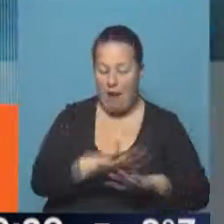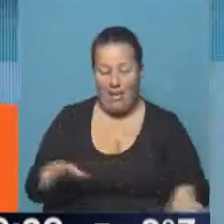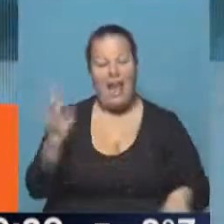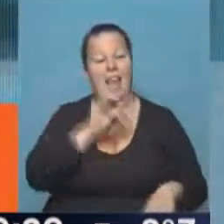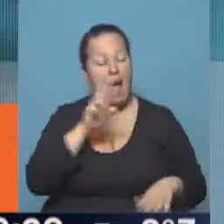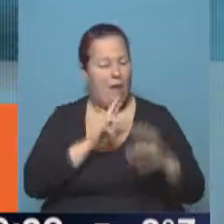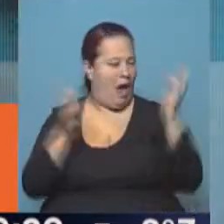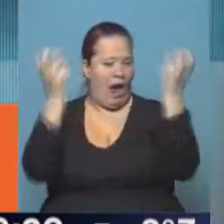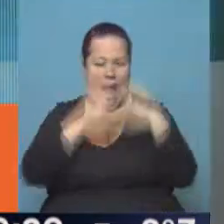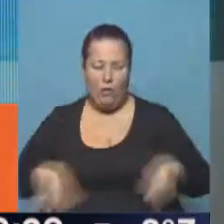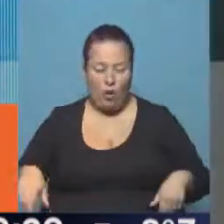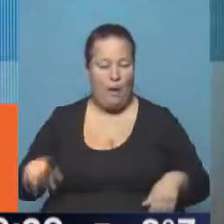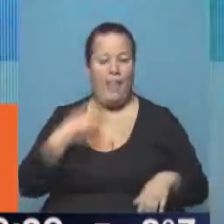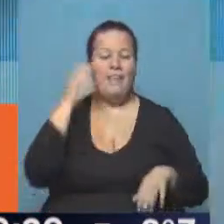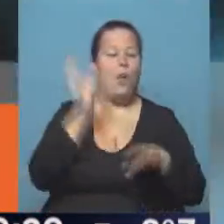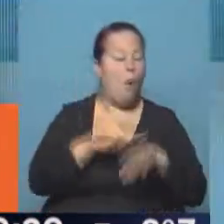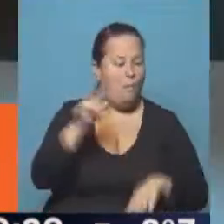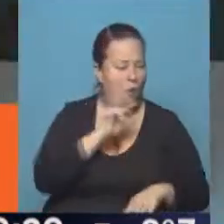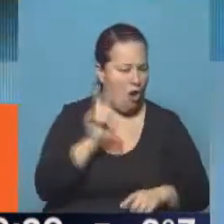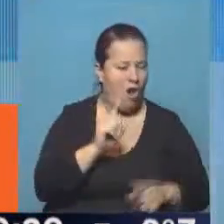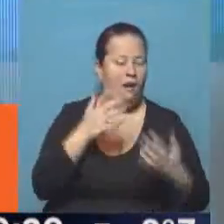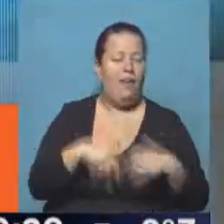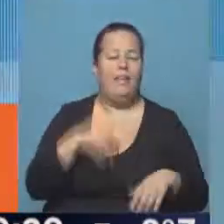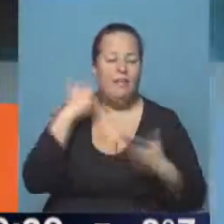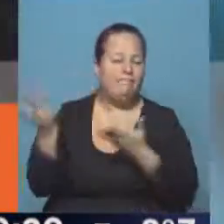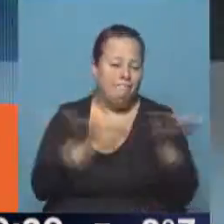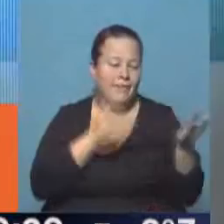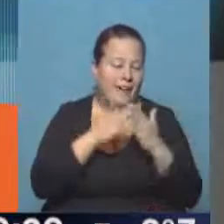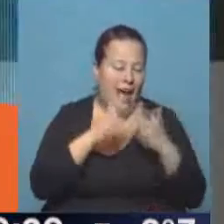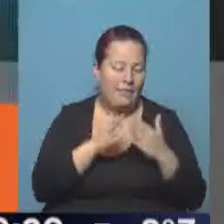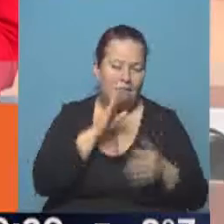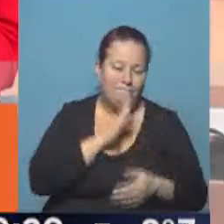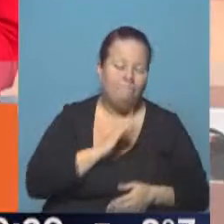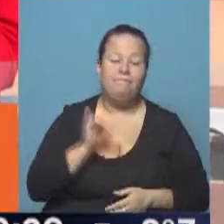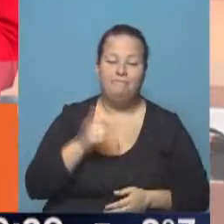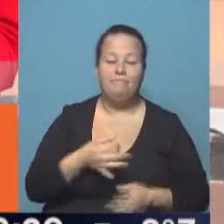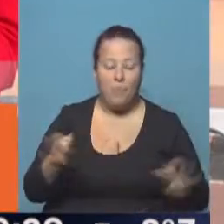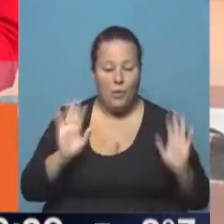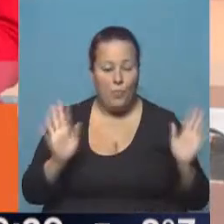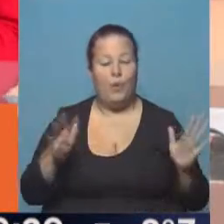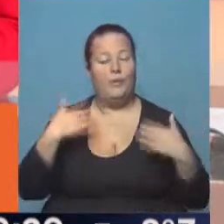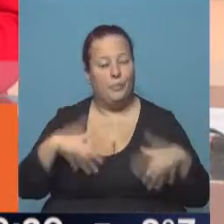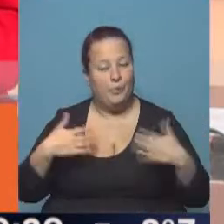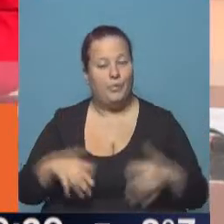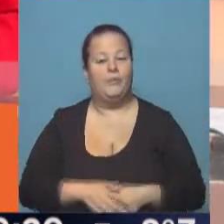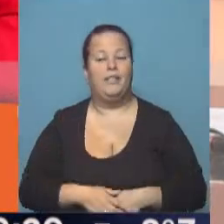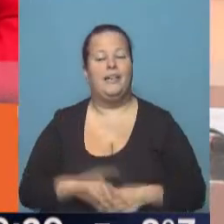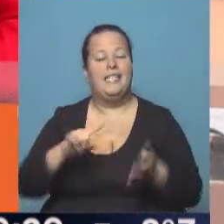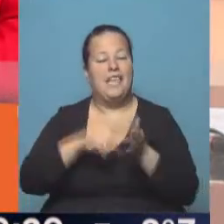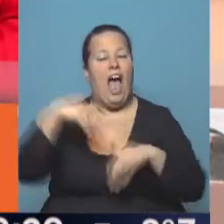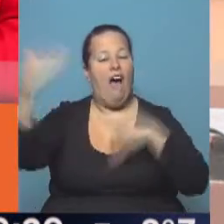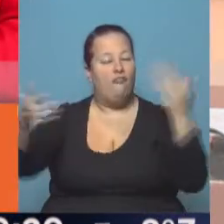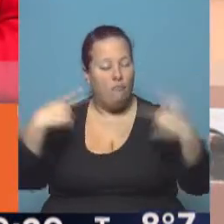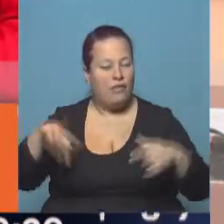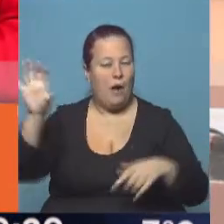mujer automáticamente, y no hay que echarle la culpa a ella, es la que le abre la puerta de la casa. En definitiva. Bueno, ¿cuánto pasa fuera de los centros urbanos,